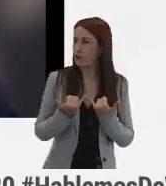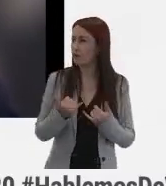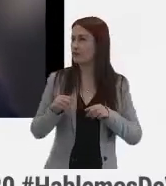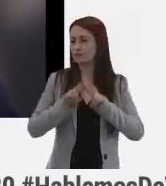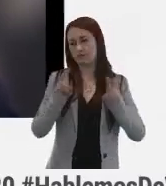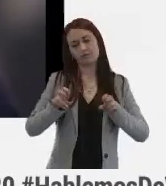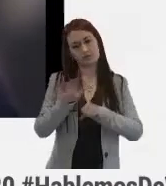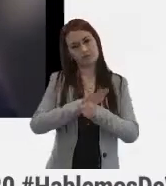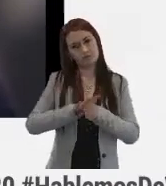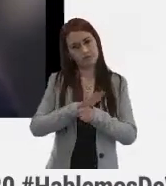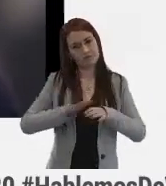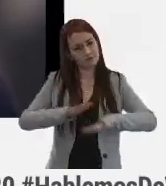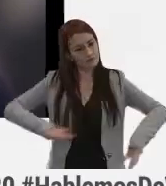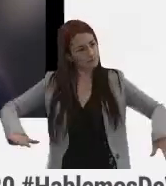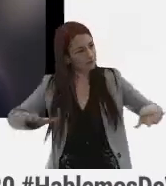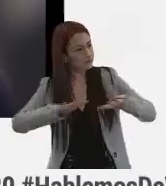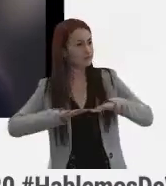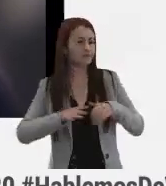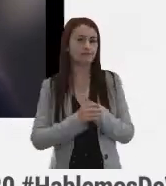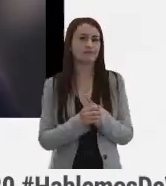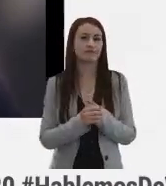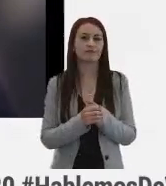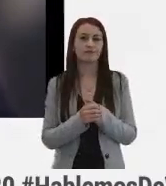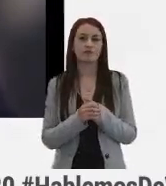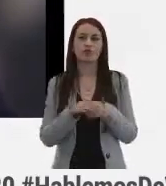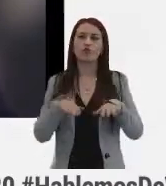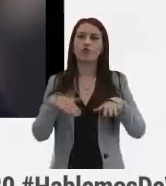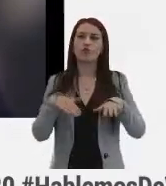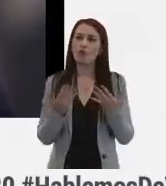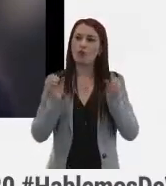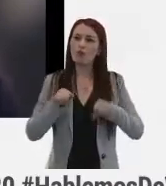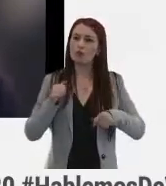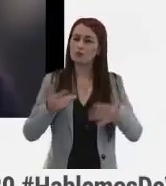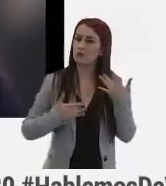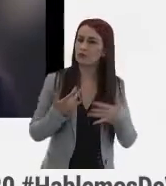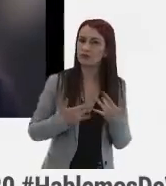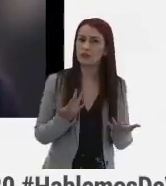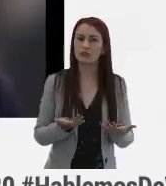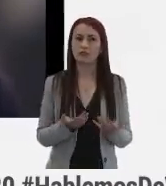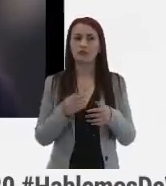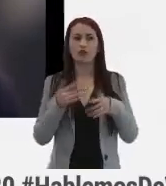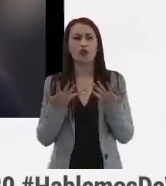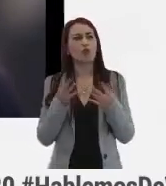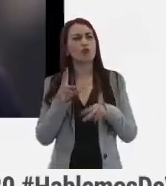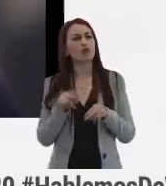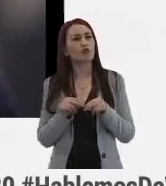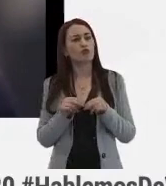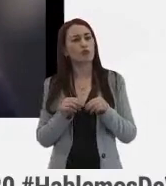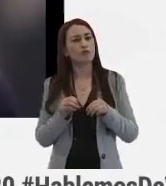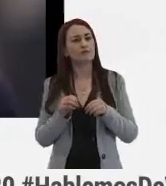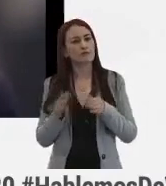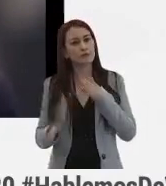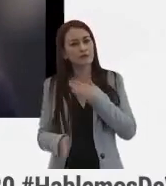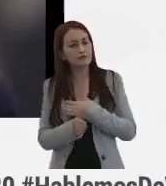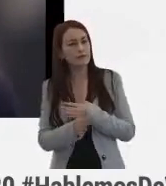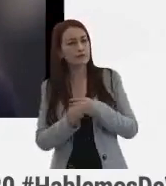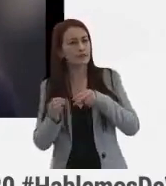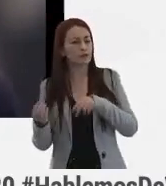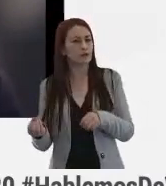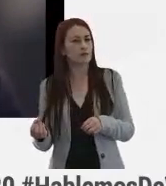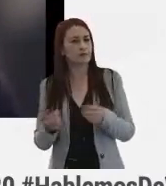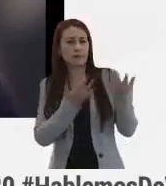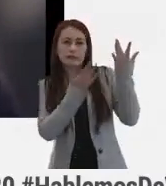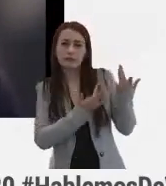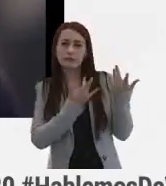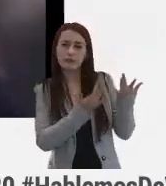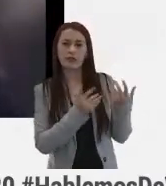evento organizado por el espectador. ¿Cómo no emocionarse? ¿Cómo no llenarse de esperanza ante la existencia